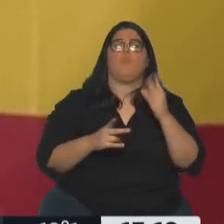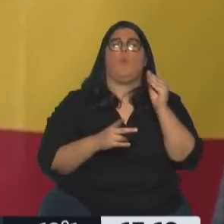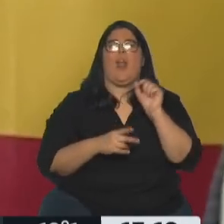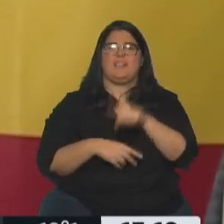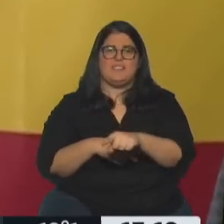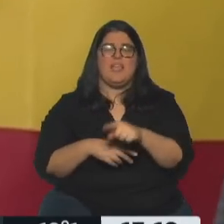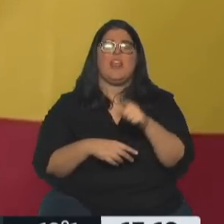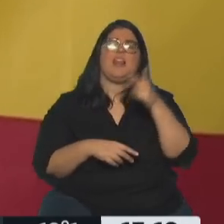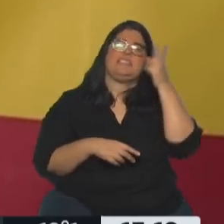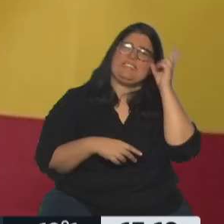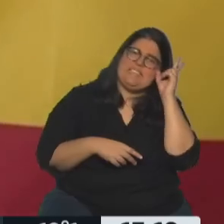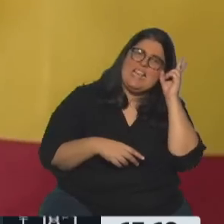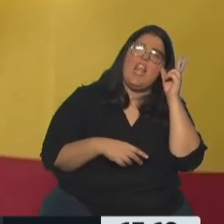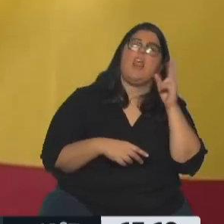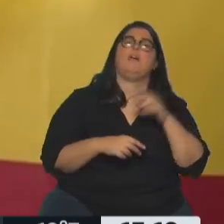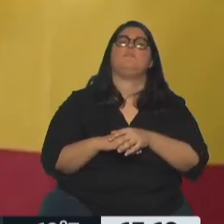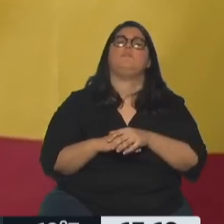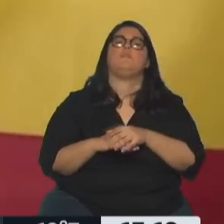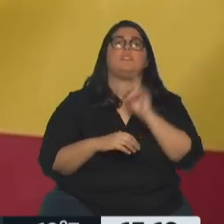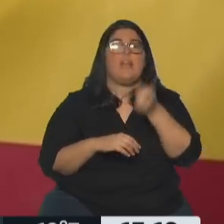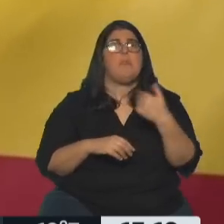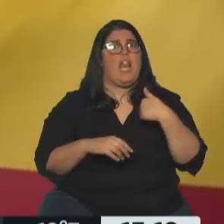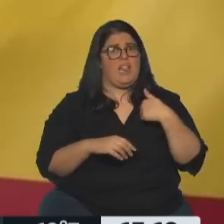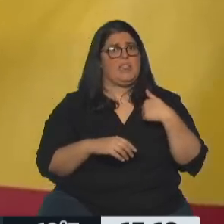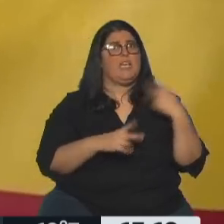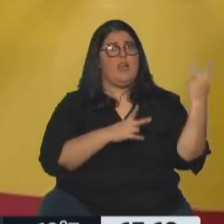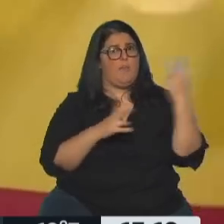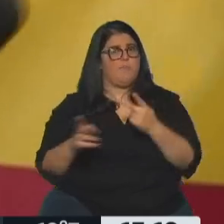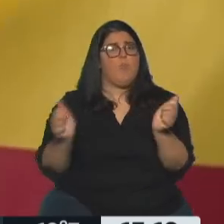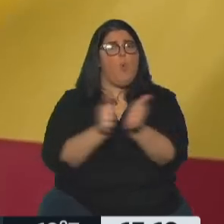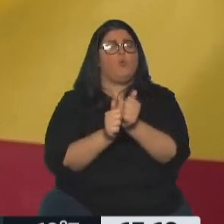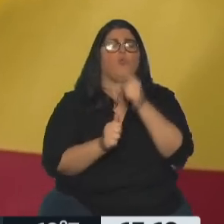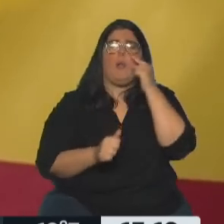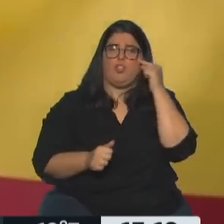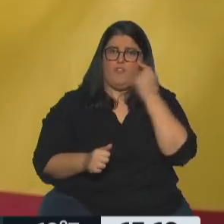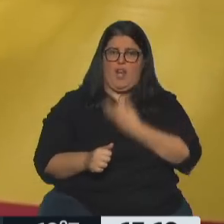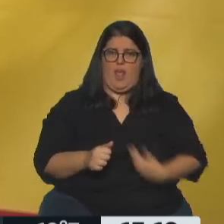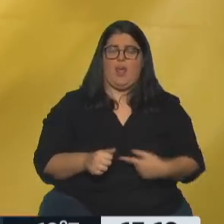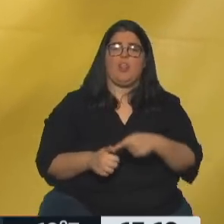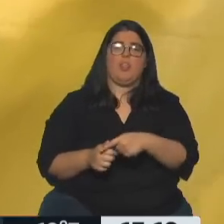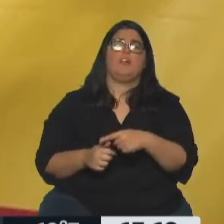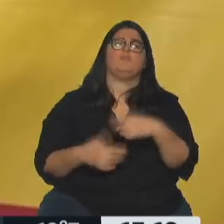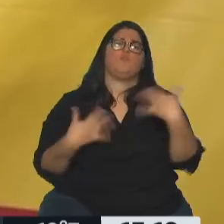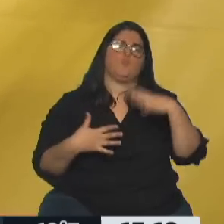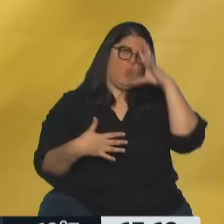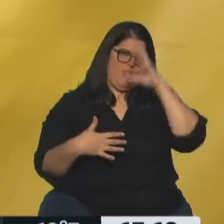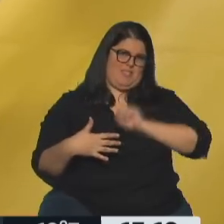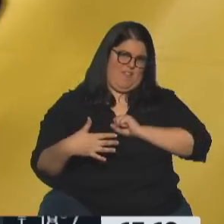en Chile, estuvo con el presidente Boric y también estuvo en la Argentina con el presidente Alberto Fernández. Desafíos muchos, ¿no?